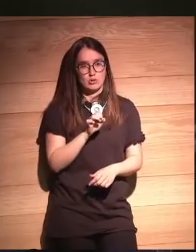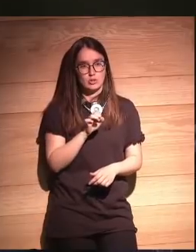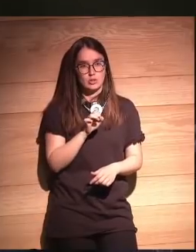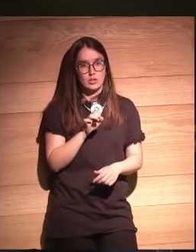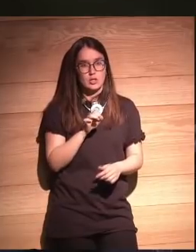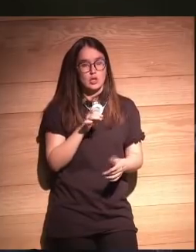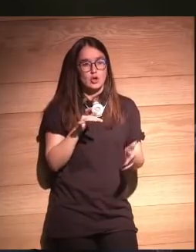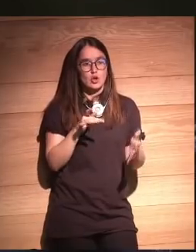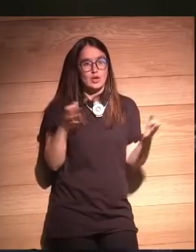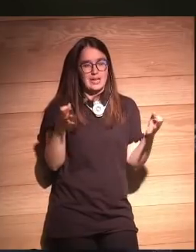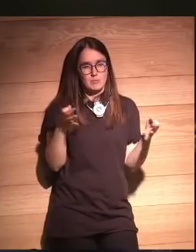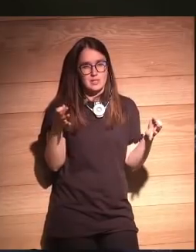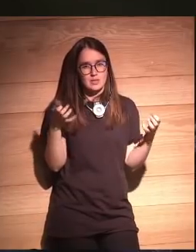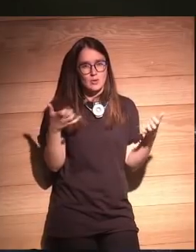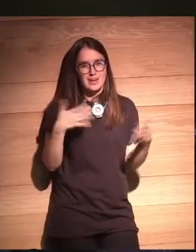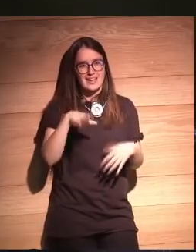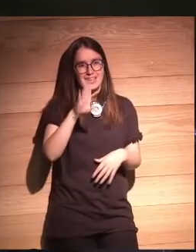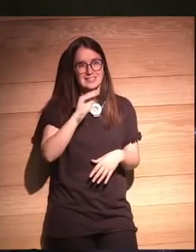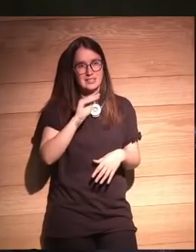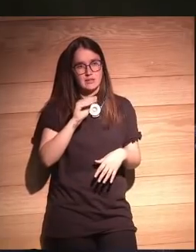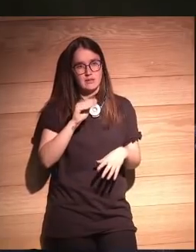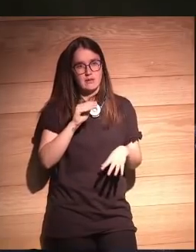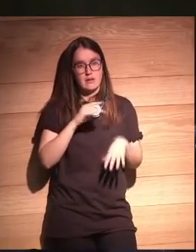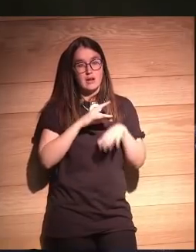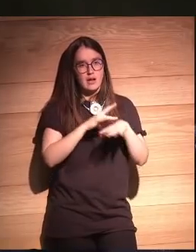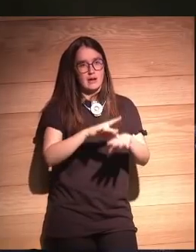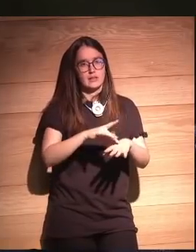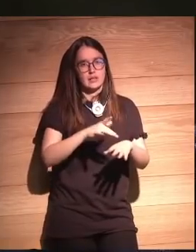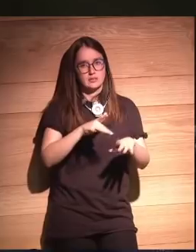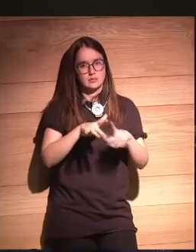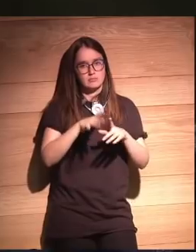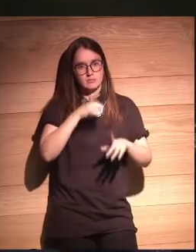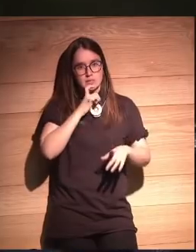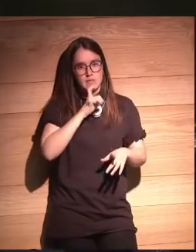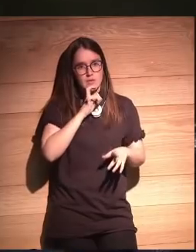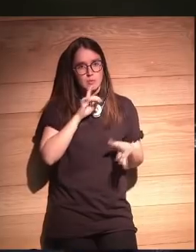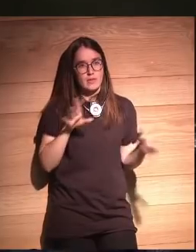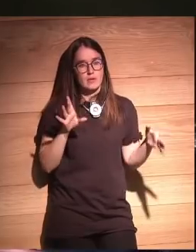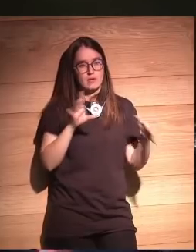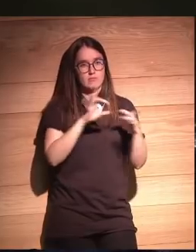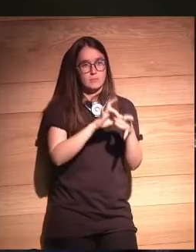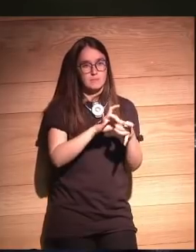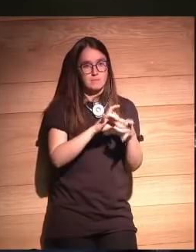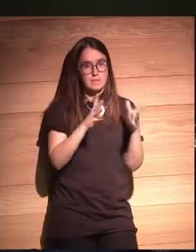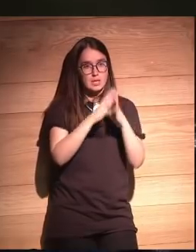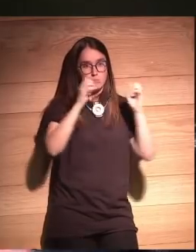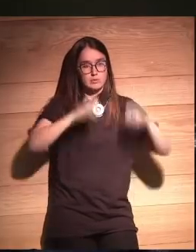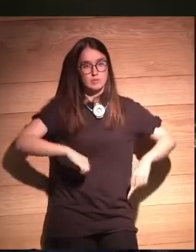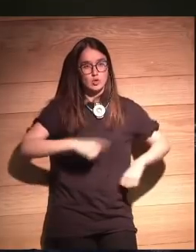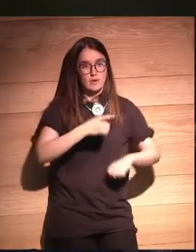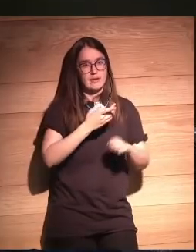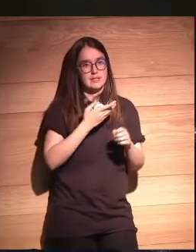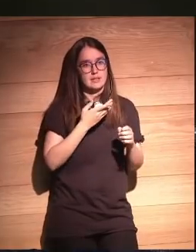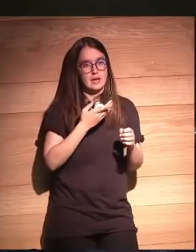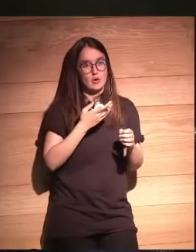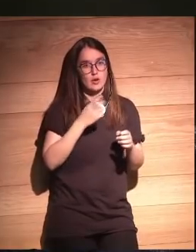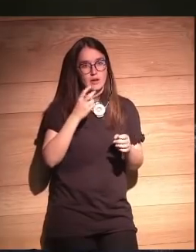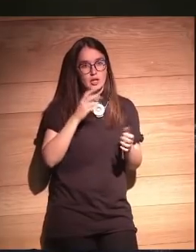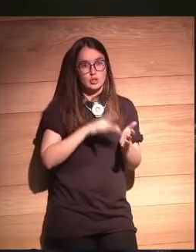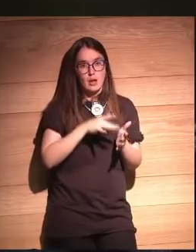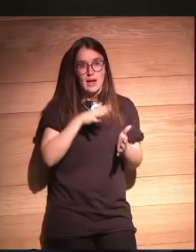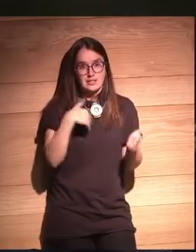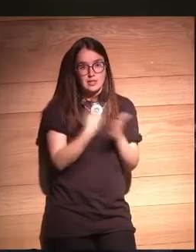que nos pasa es entender la complejidad de los agentes, igual aliarte con esa parte con la que nunca te